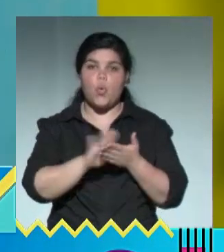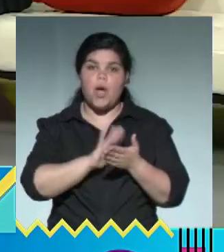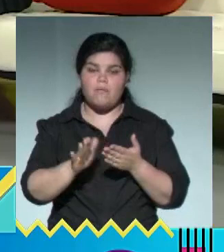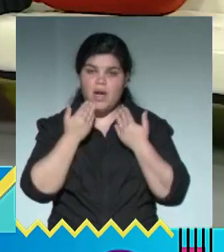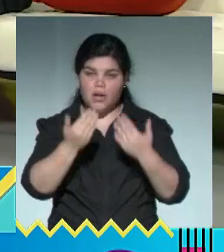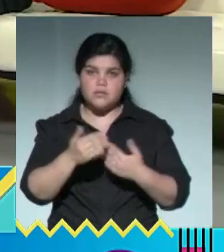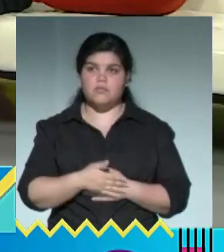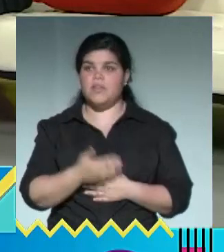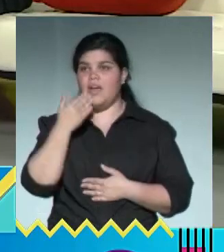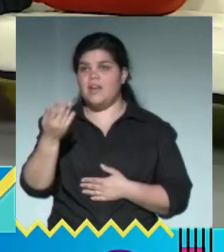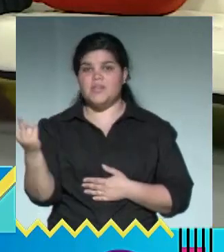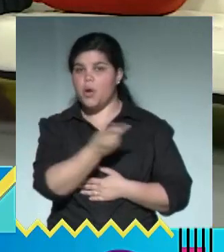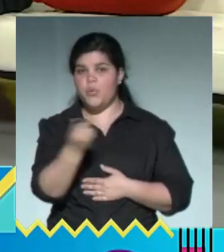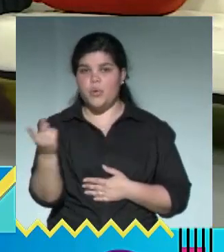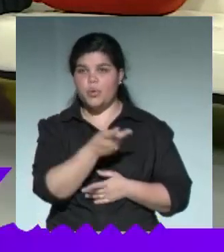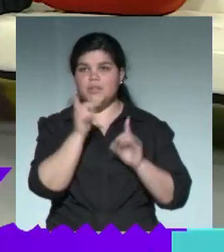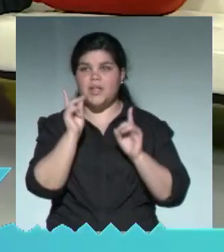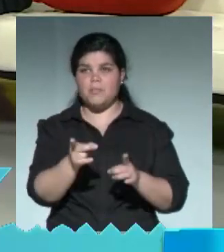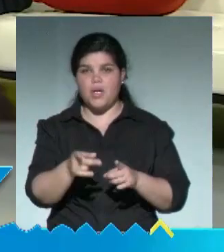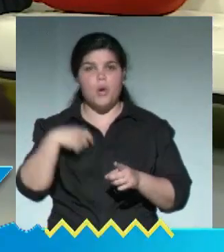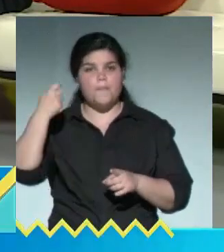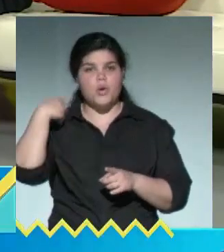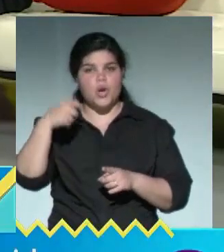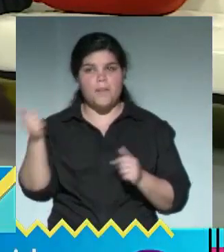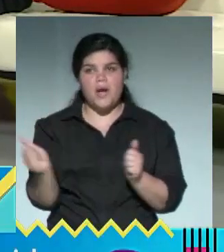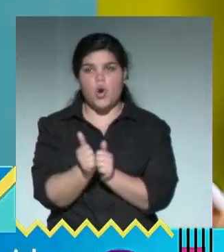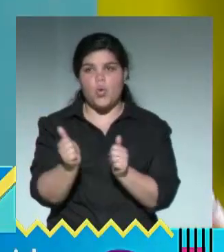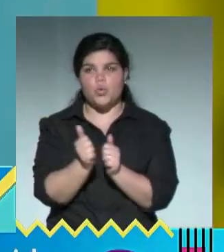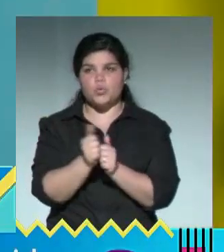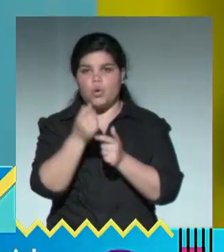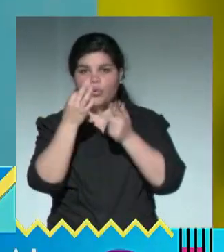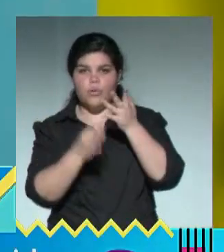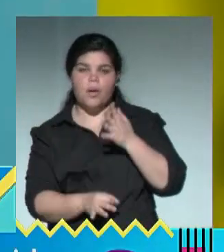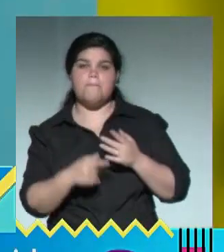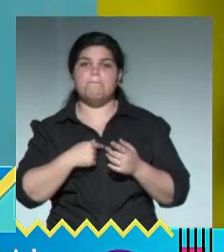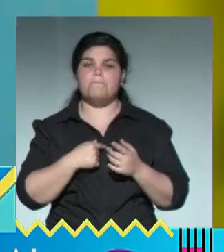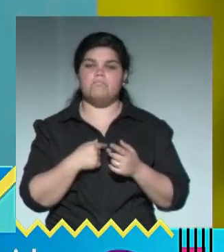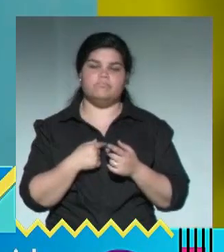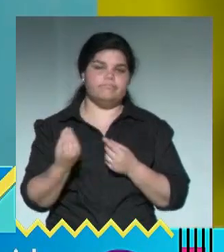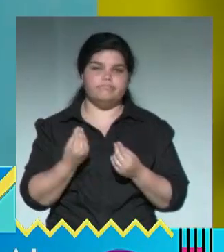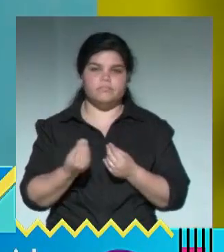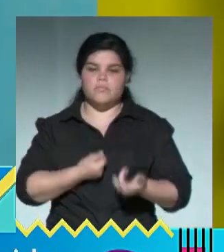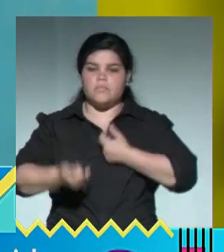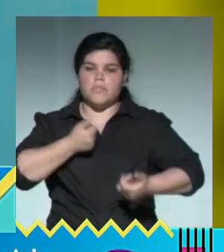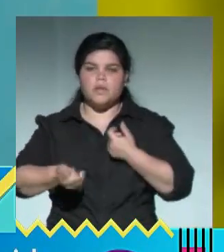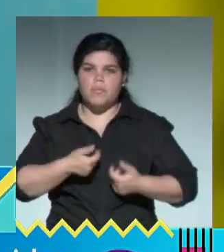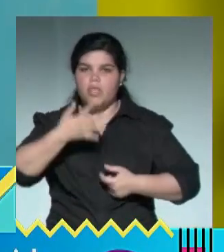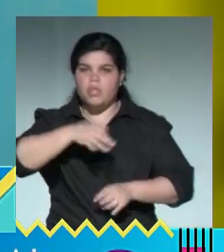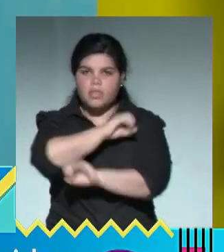por supuesto a ustedes, chicos, que también estuvieron en el resto del programa dándonos este otro mensaje, ¿no?, que tiene que ver con esa conciencia,